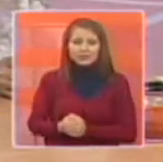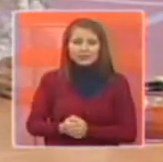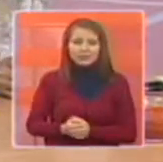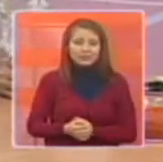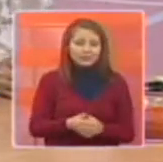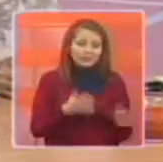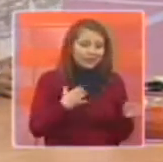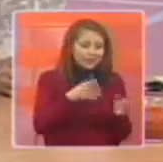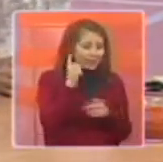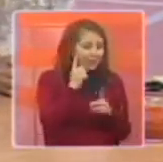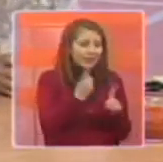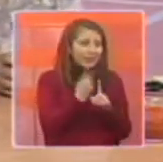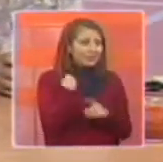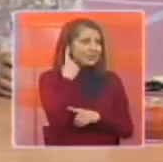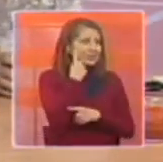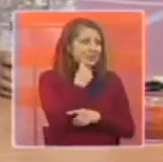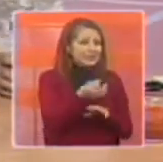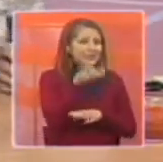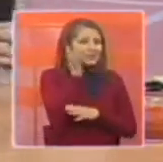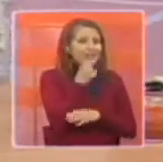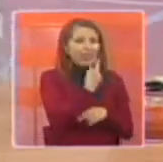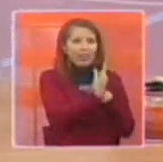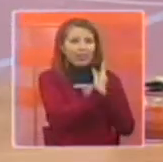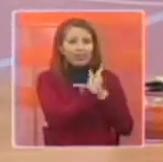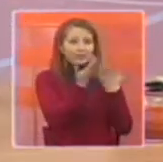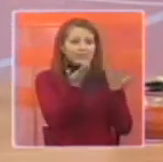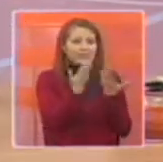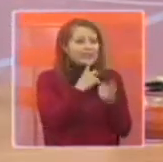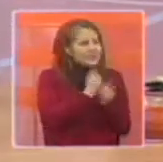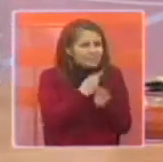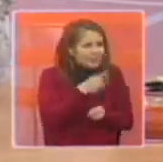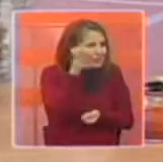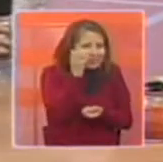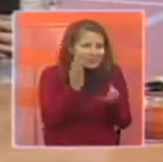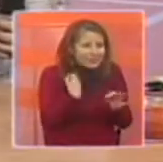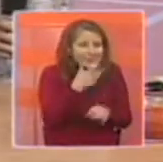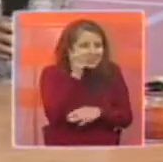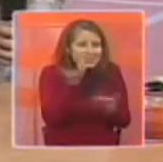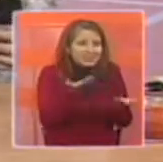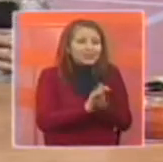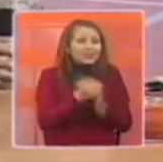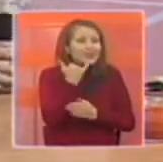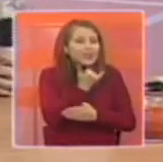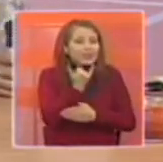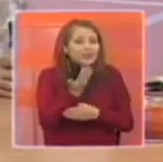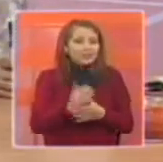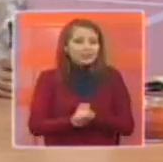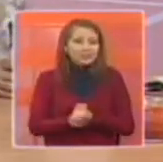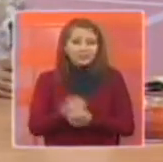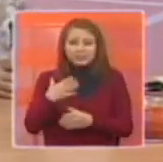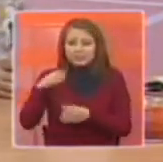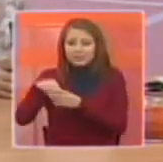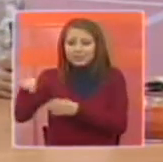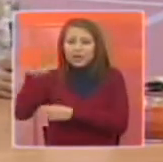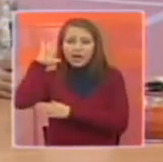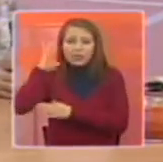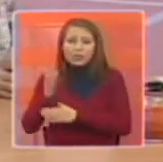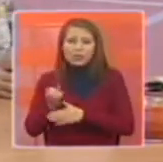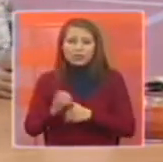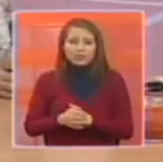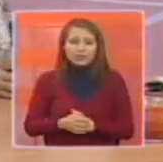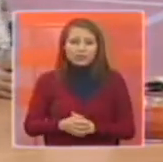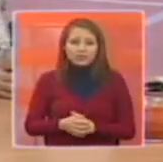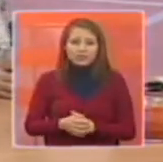Inés, estoy sorda de verdad. Ya me está retando la producción, pero la verdad es que no escucho bien, Inésita. ¿De dónde llamas? De Cuenca. ¡Ay,